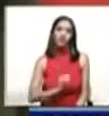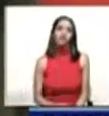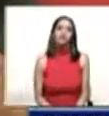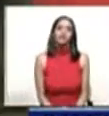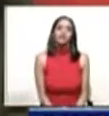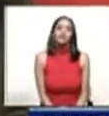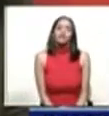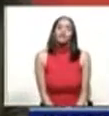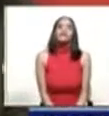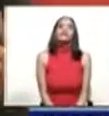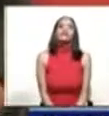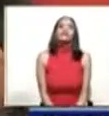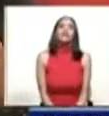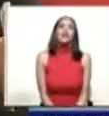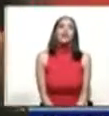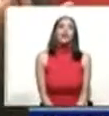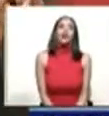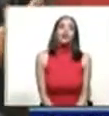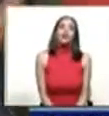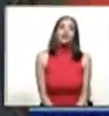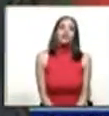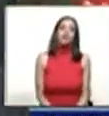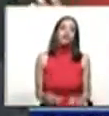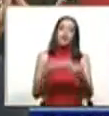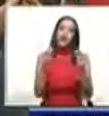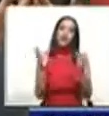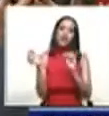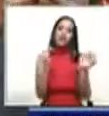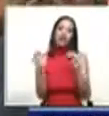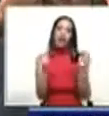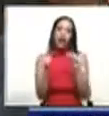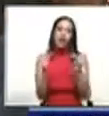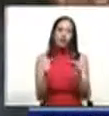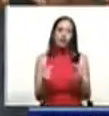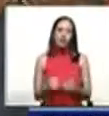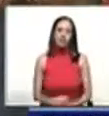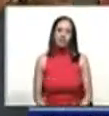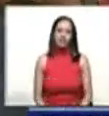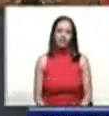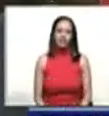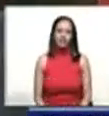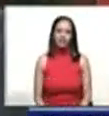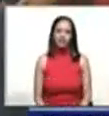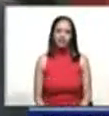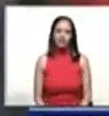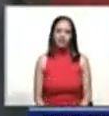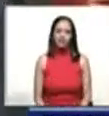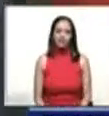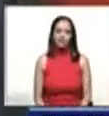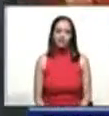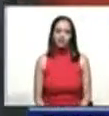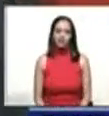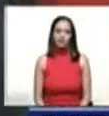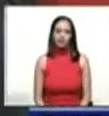Es una discusión negra, claro. No, porque eso hay que abrirlo. Claro, vamos a abrir el debate. Y estamos en una época en que incluso dentro de lo que fue el Congreso del Partido se dieron unos